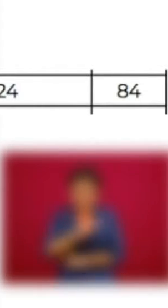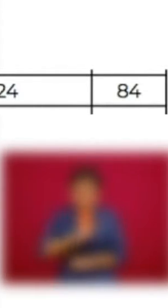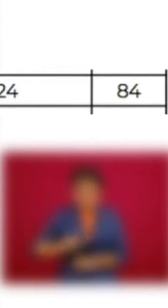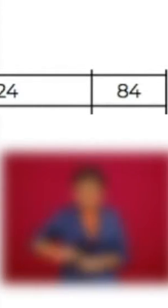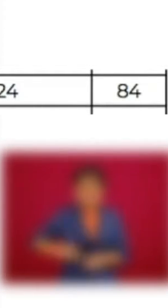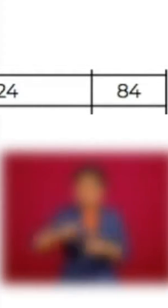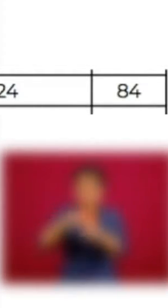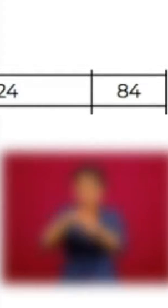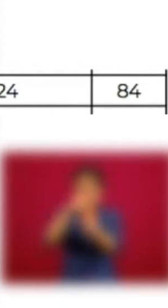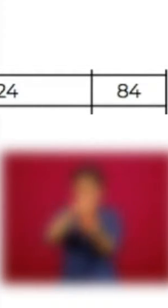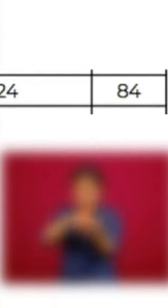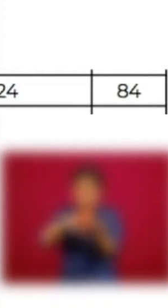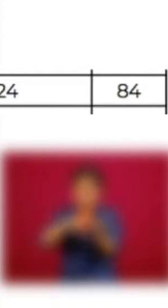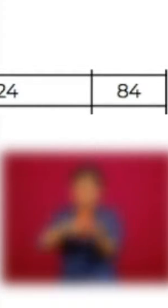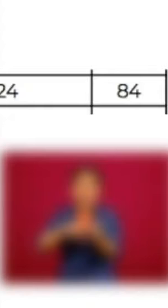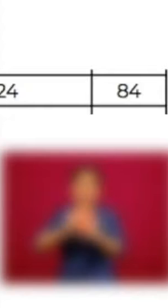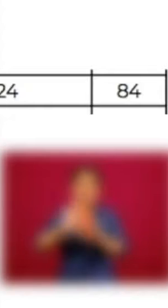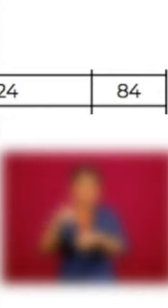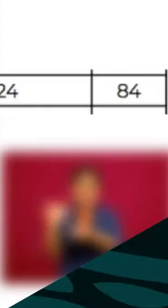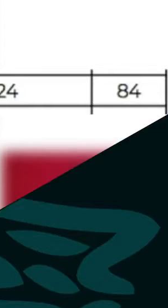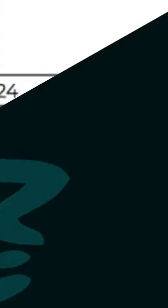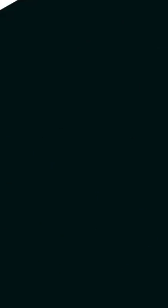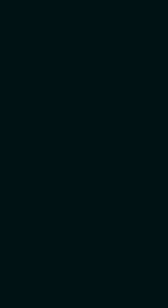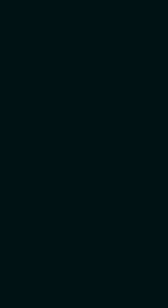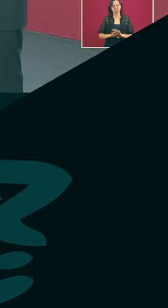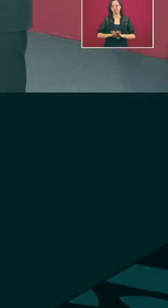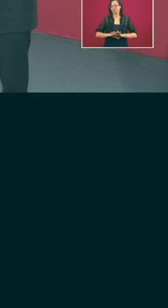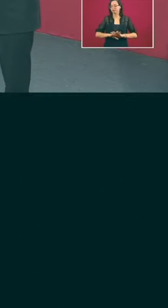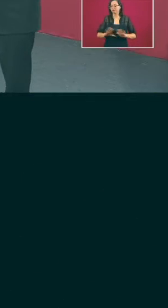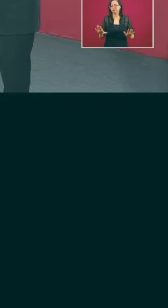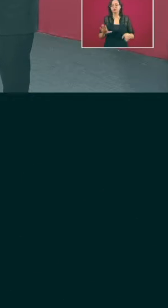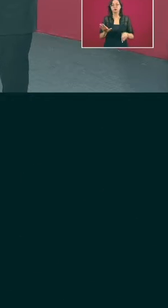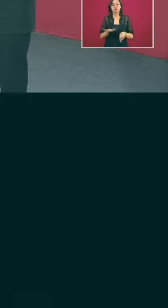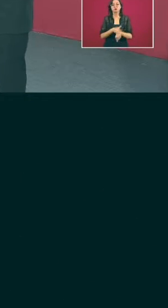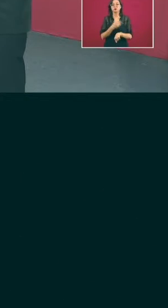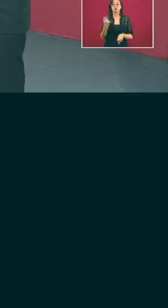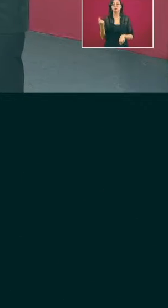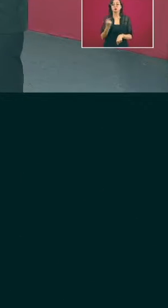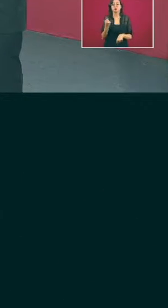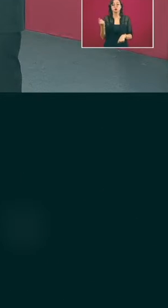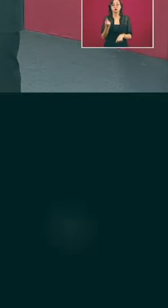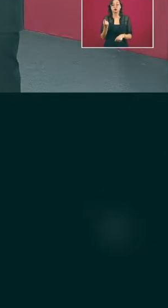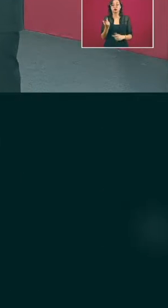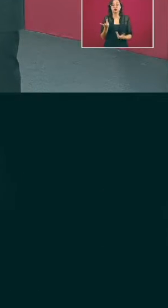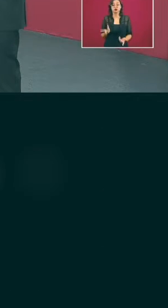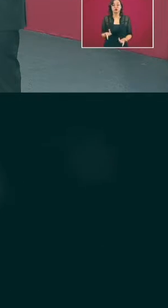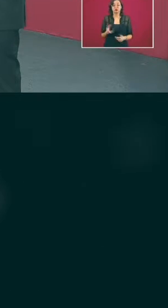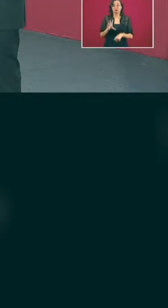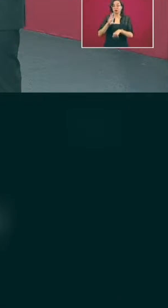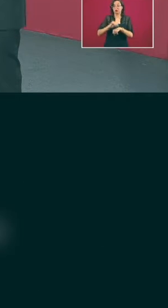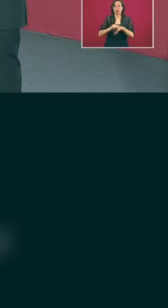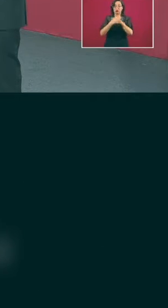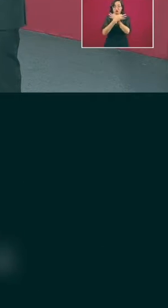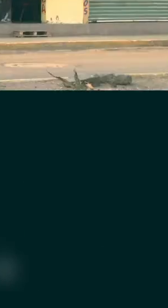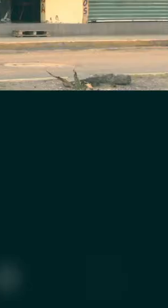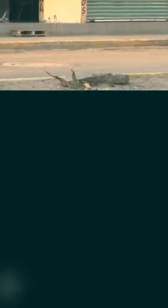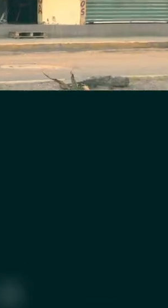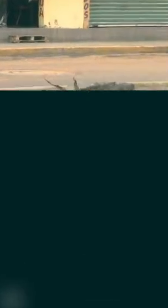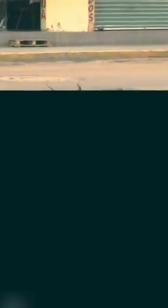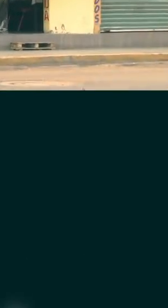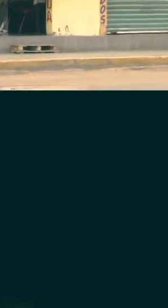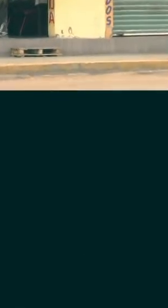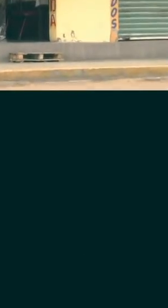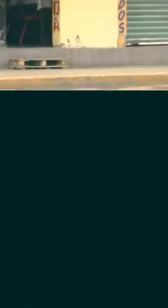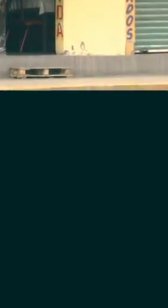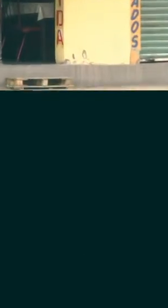que levantarían las medidas de mitigación el 17 de mayo. Y la buena noticia que mencionábamos al inicio de este video es que otorgarán otro